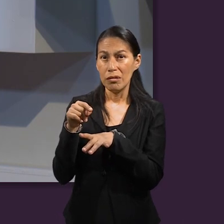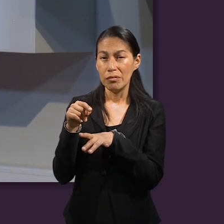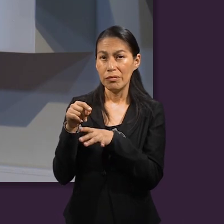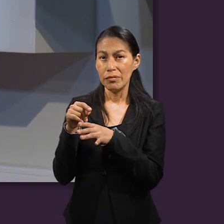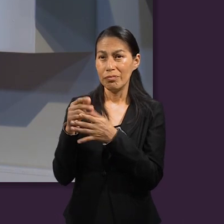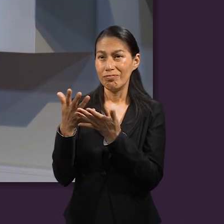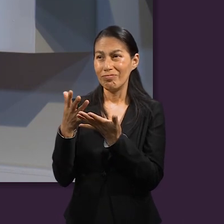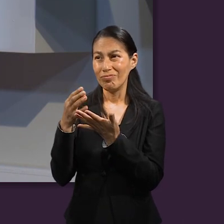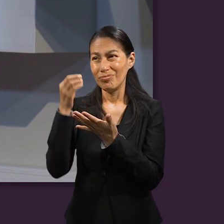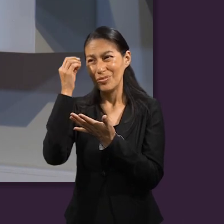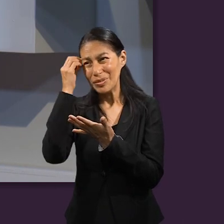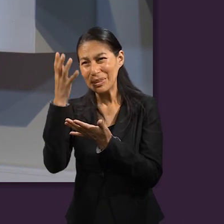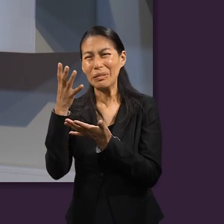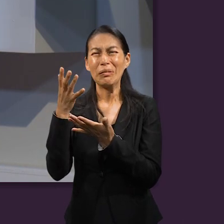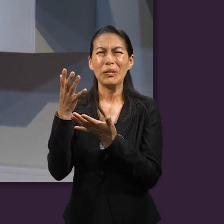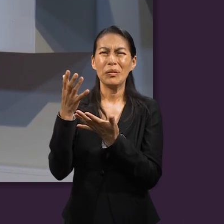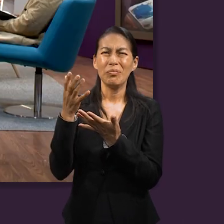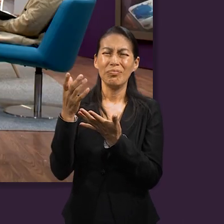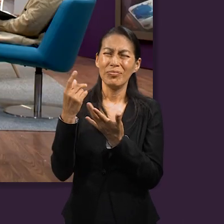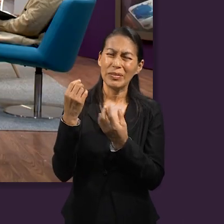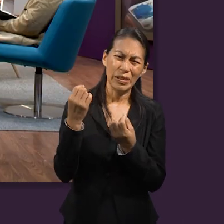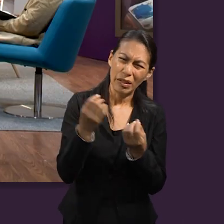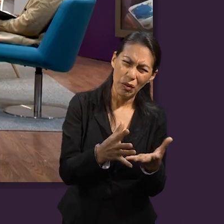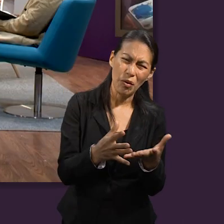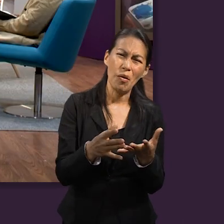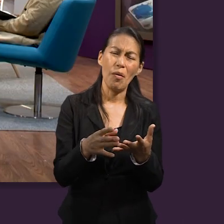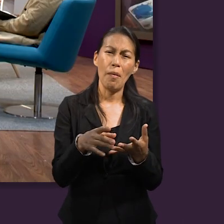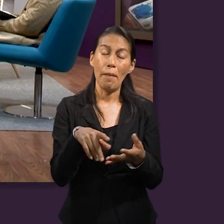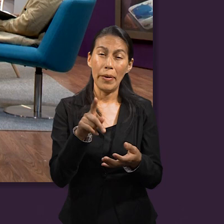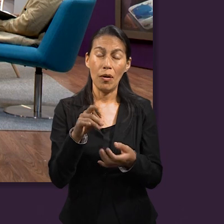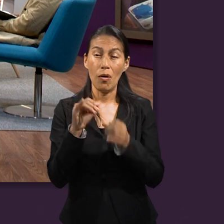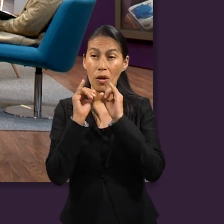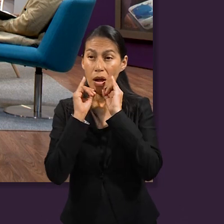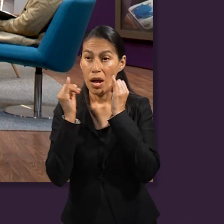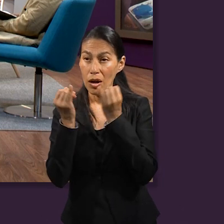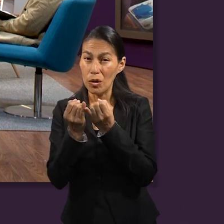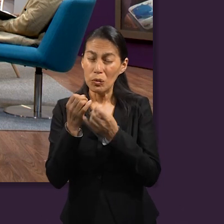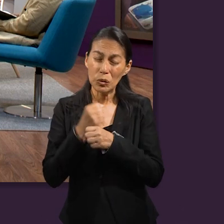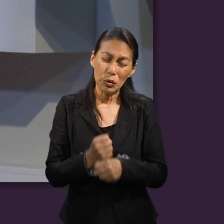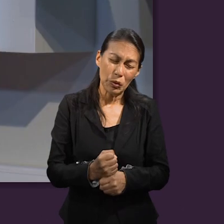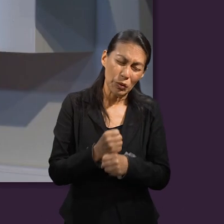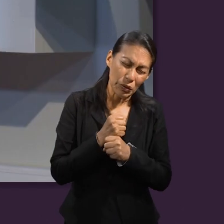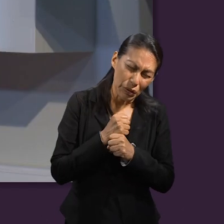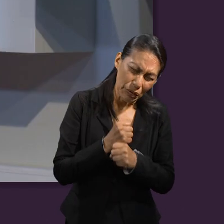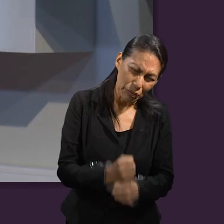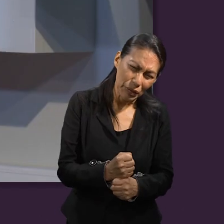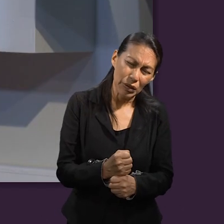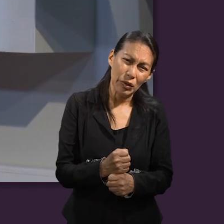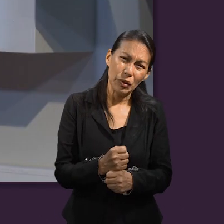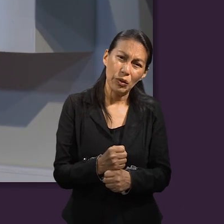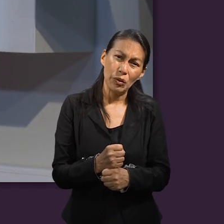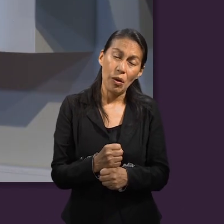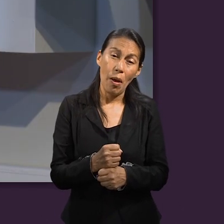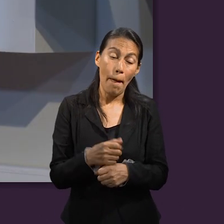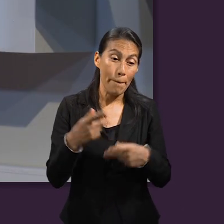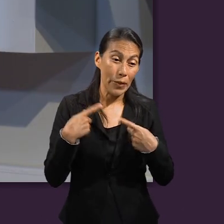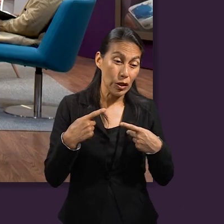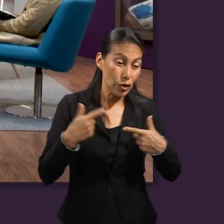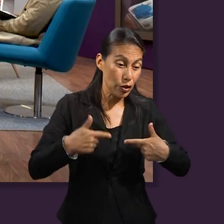lo había desechado de alguna manera y estos actos dolorosos en la vida de jacob muestran como su descendencia